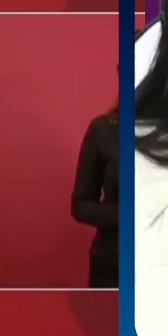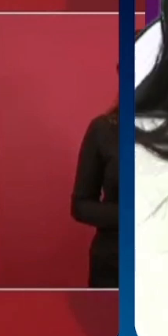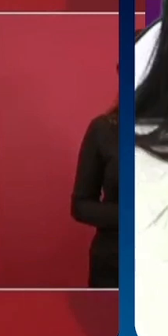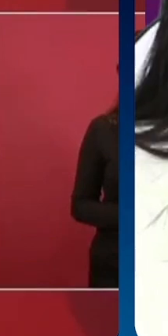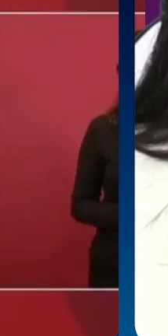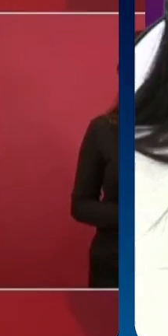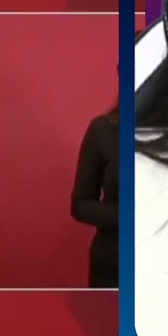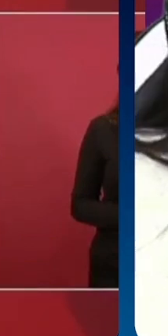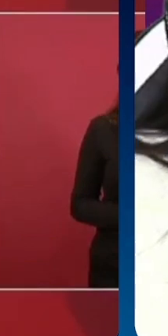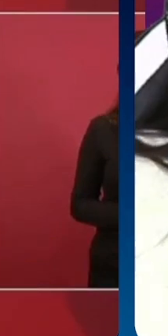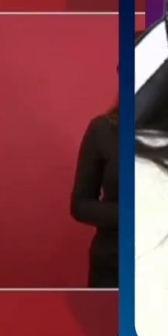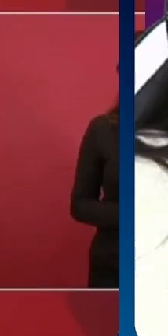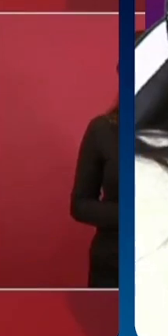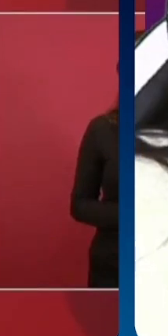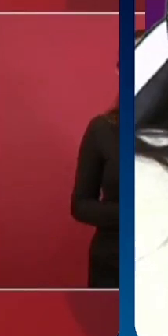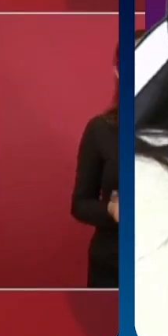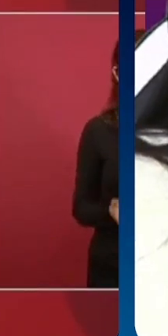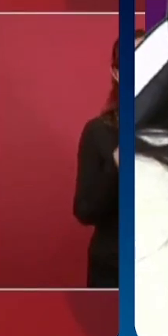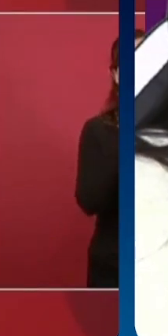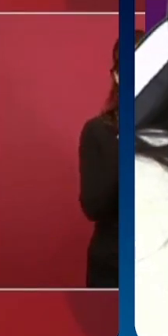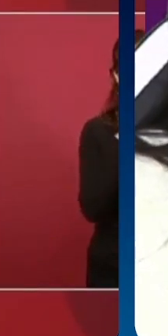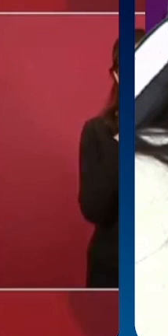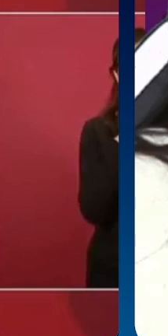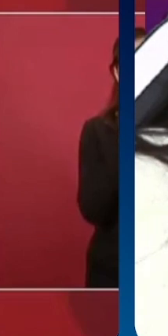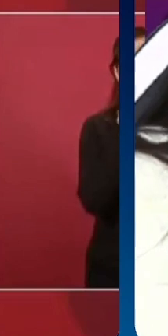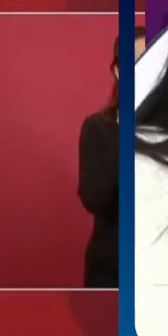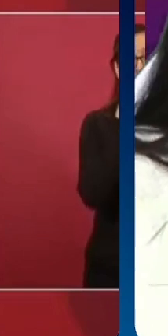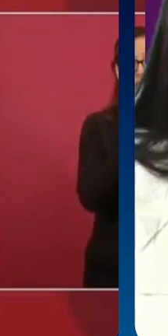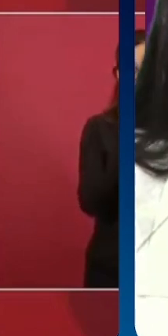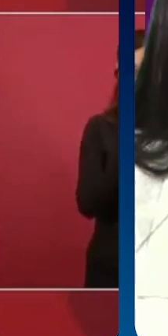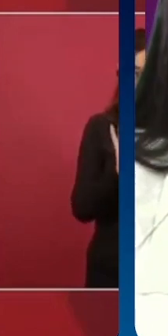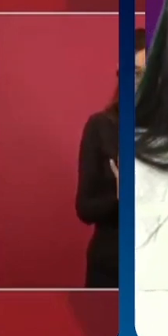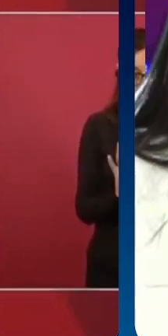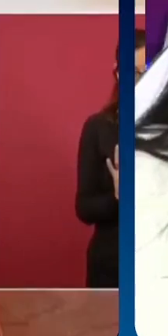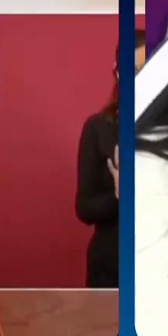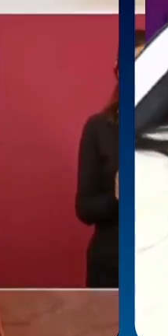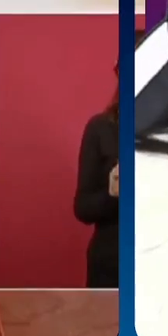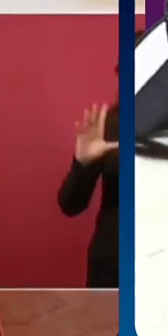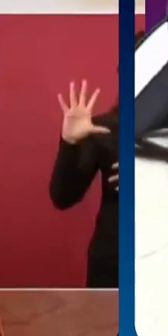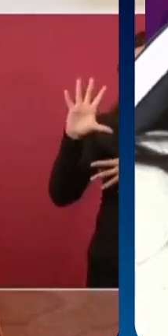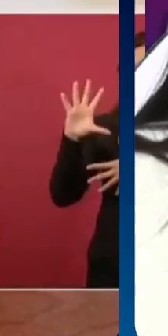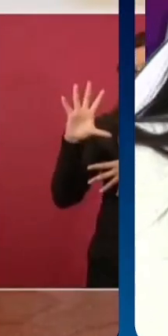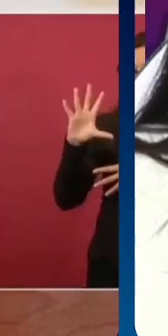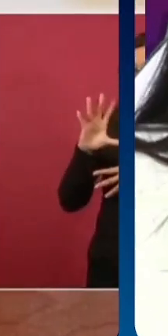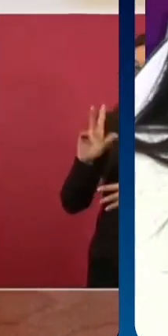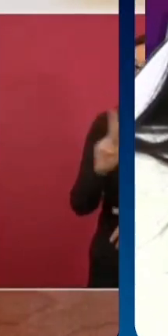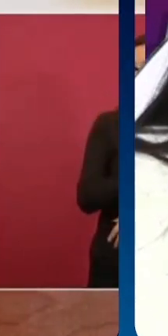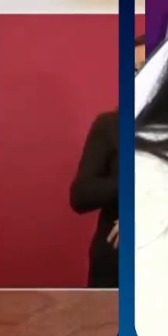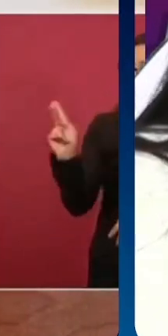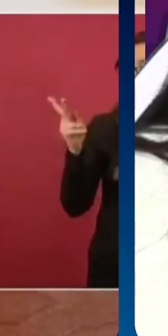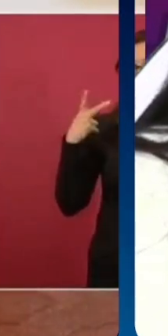unión. Ante esto, bueno, pues Jorge Ramos le contesta al presidente, pero ¿de qué forma es tundido este hombre? Un